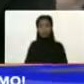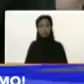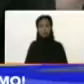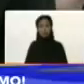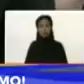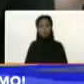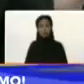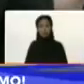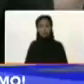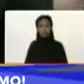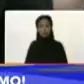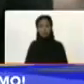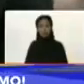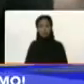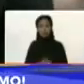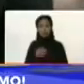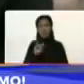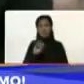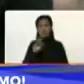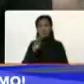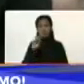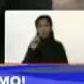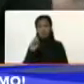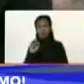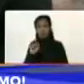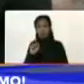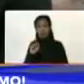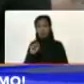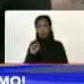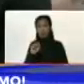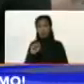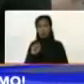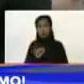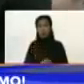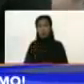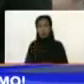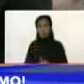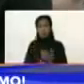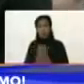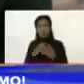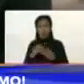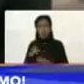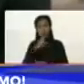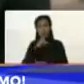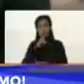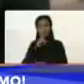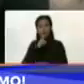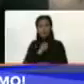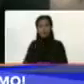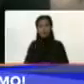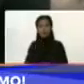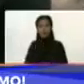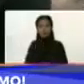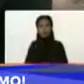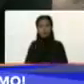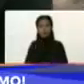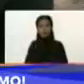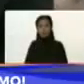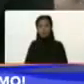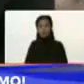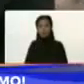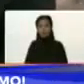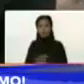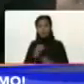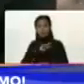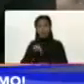Ay bobo. Ay bobo. Malgré toute difficulté. Aún toda la dificultad. Président Maduro.